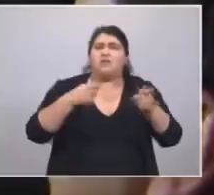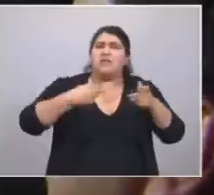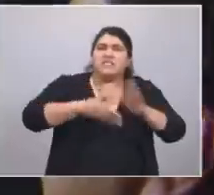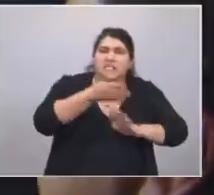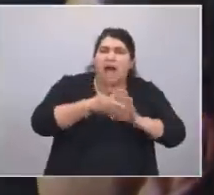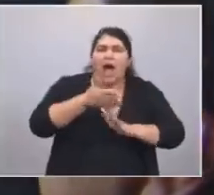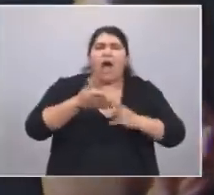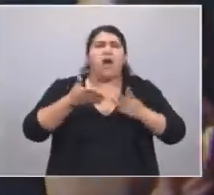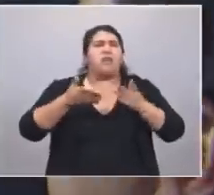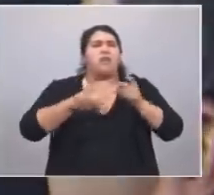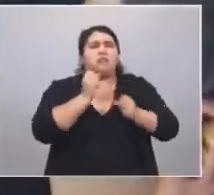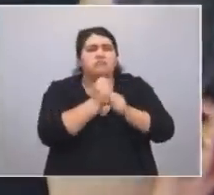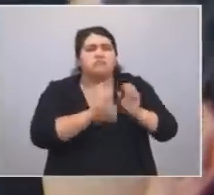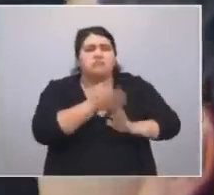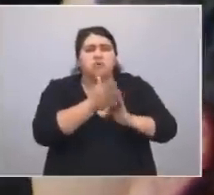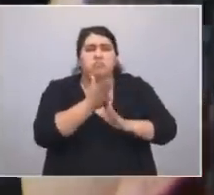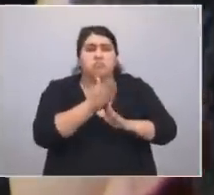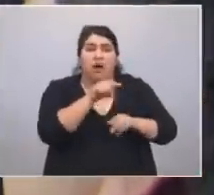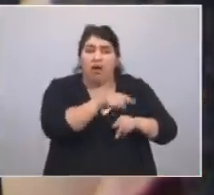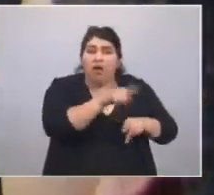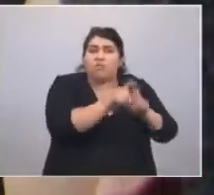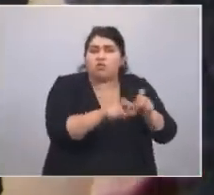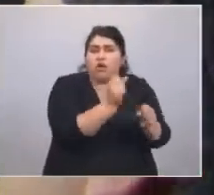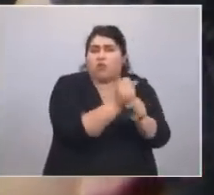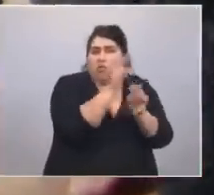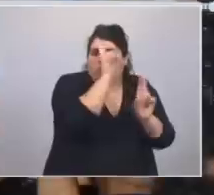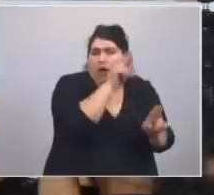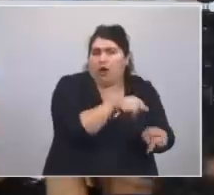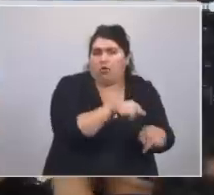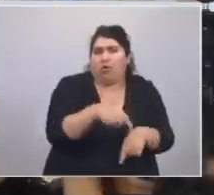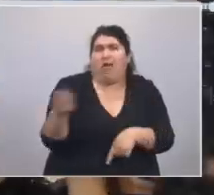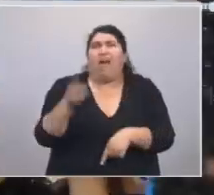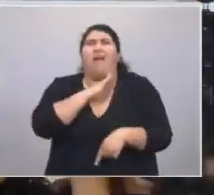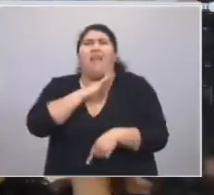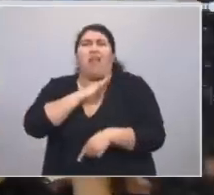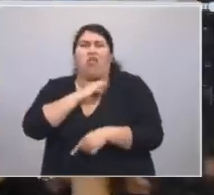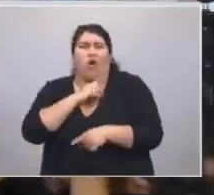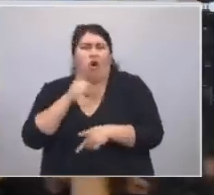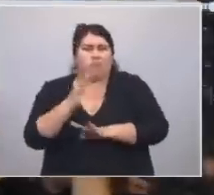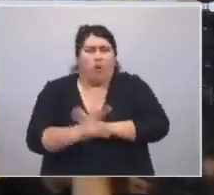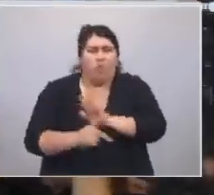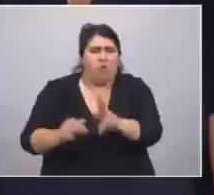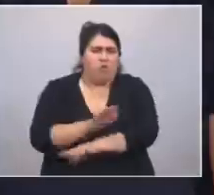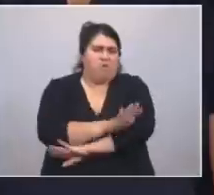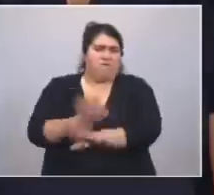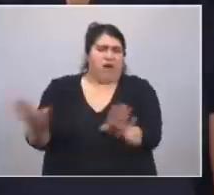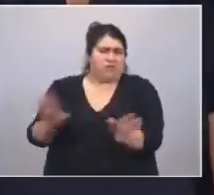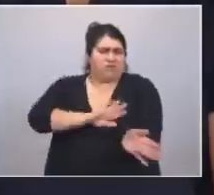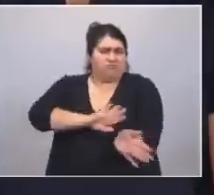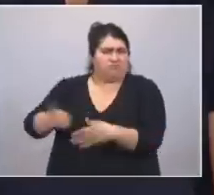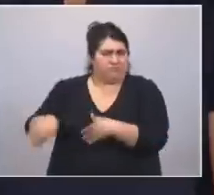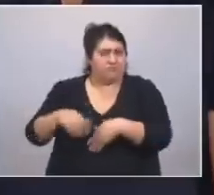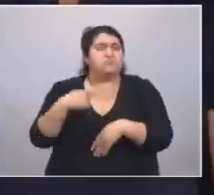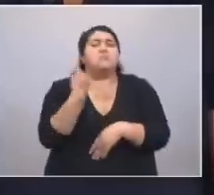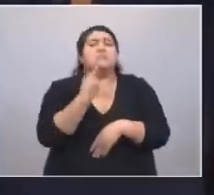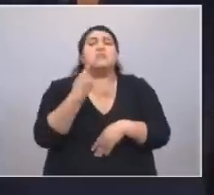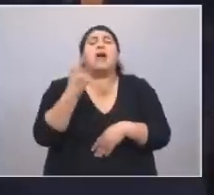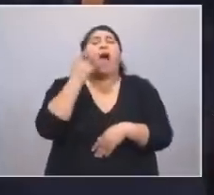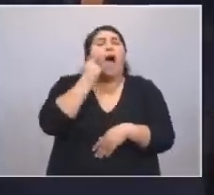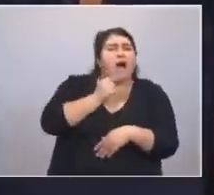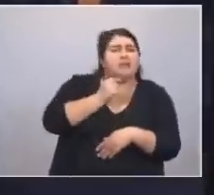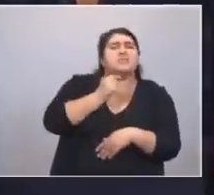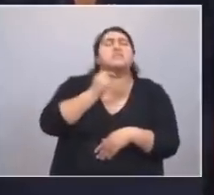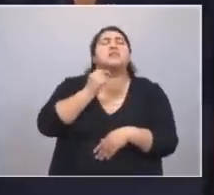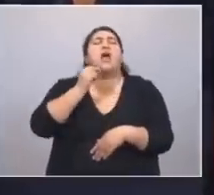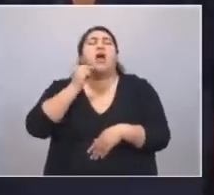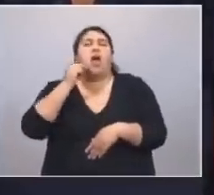chorros. Y quiero decirle a cada vecino y vecina de Matanza, Axel y Fernando, me